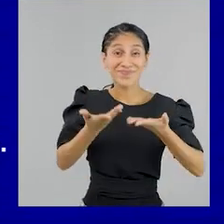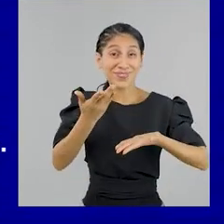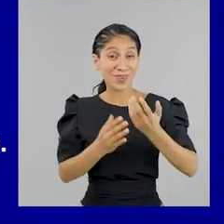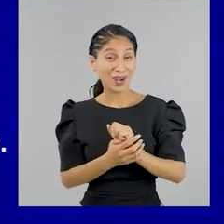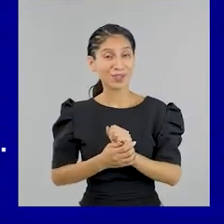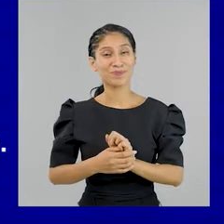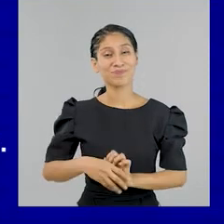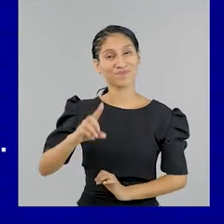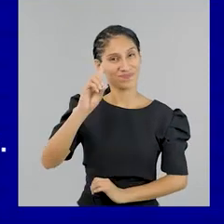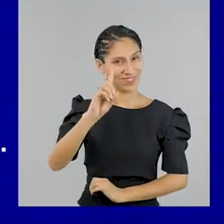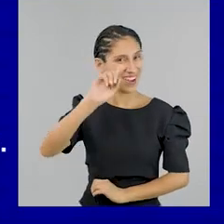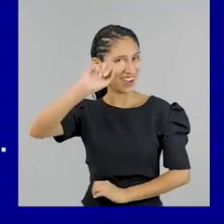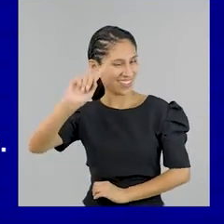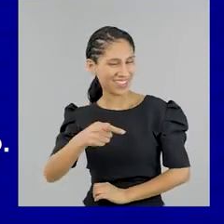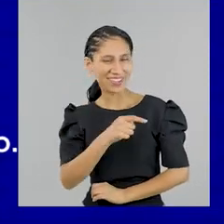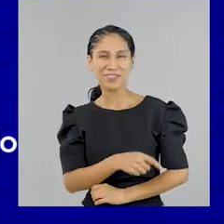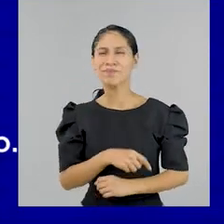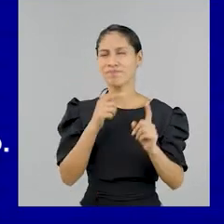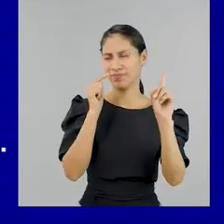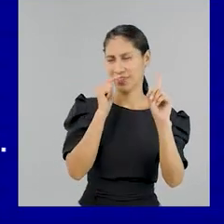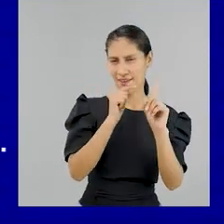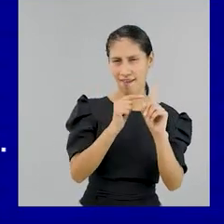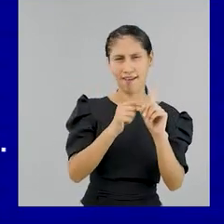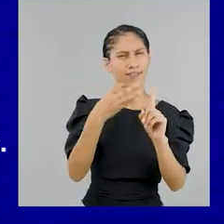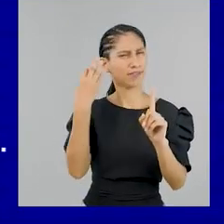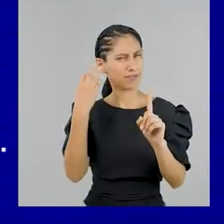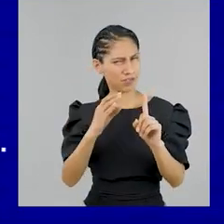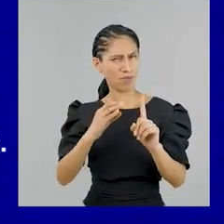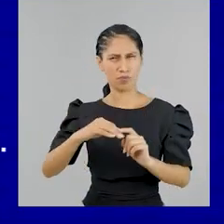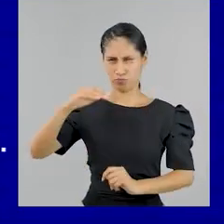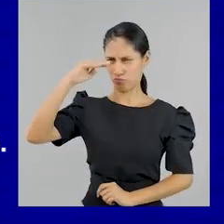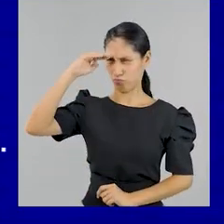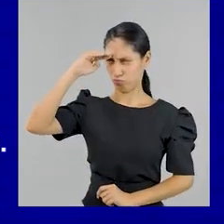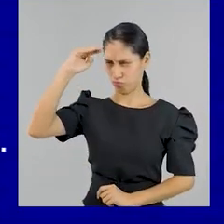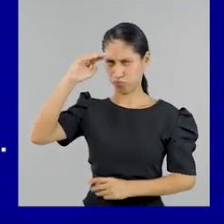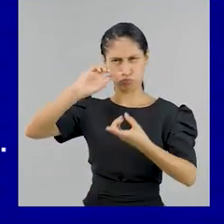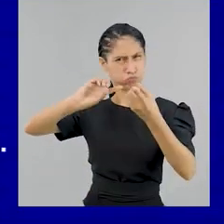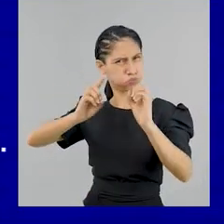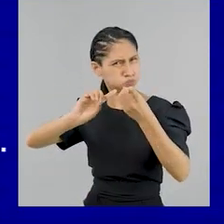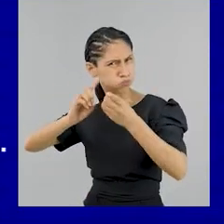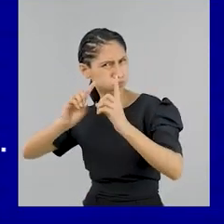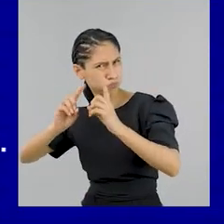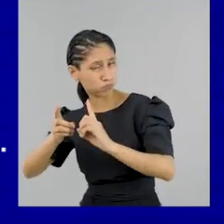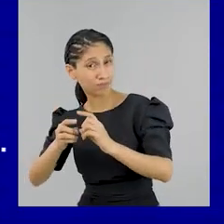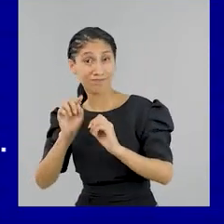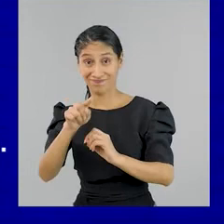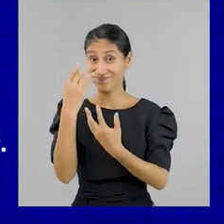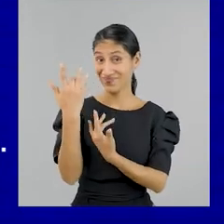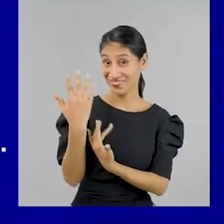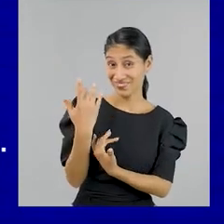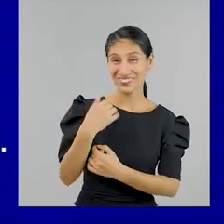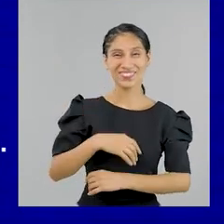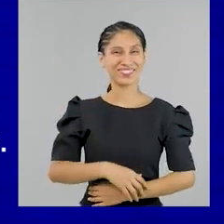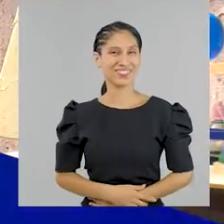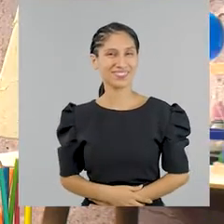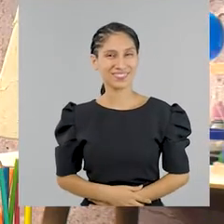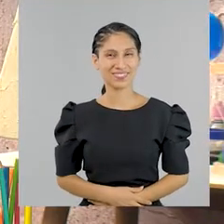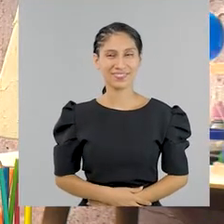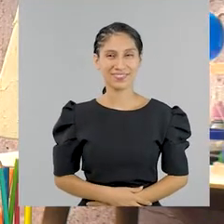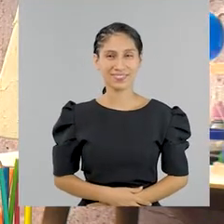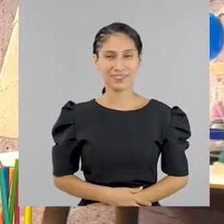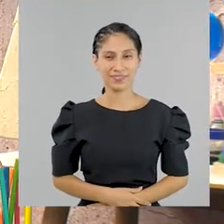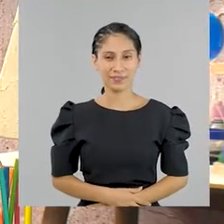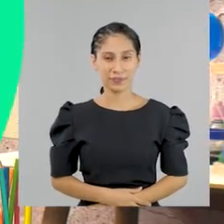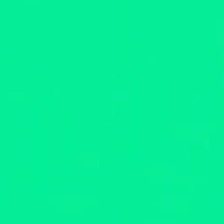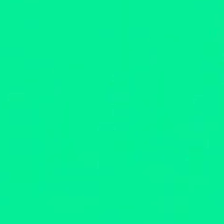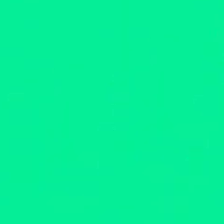correcta es la alternativa D. Participa activamente en un proceso de cambio. No se muevan, que ya